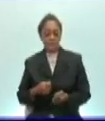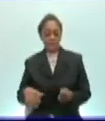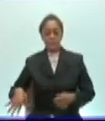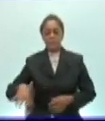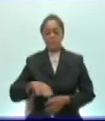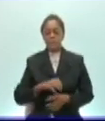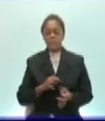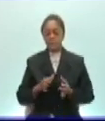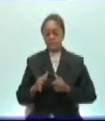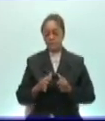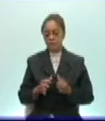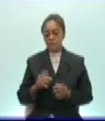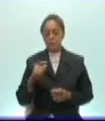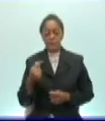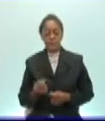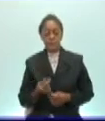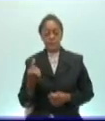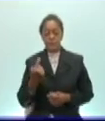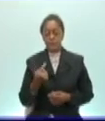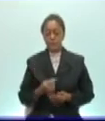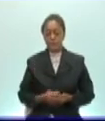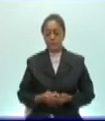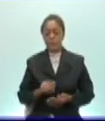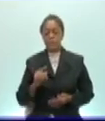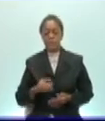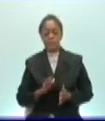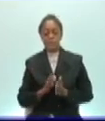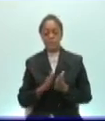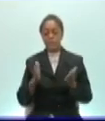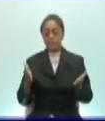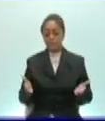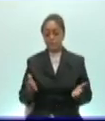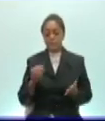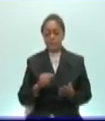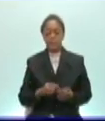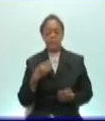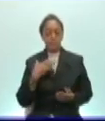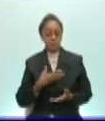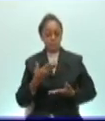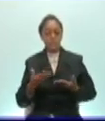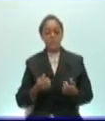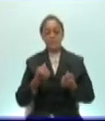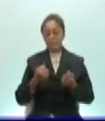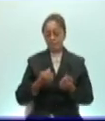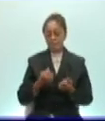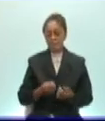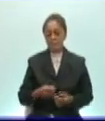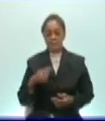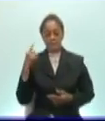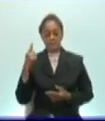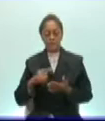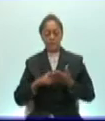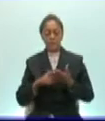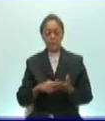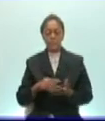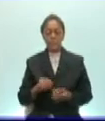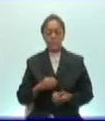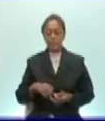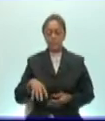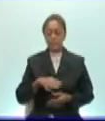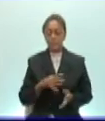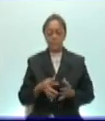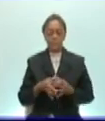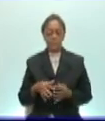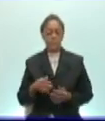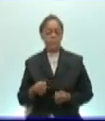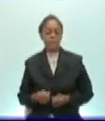todas formas y una de las variantes era, a través de la prensa, estimular sobre todo la conciencia del pueblo norteamericano para